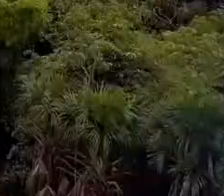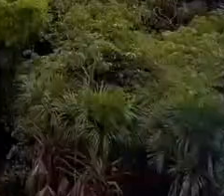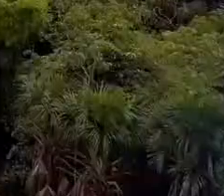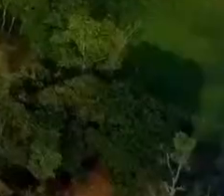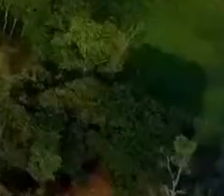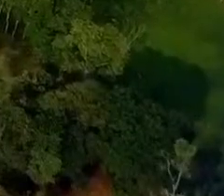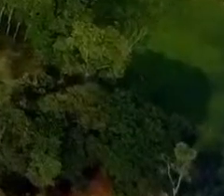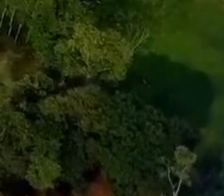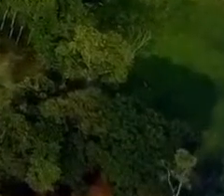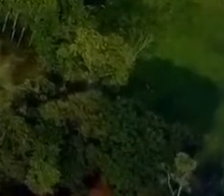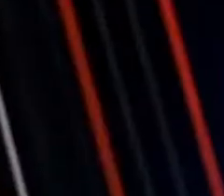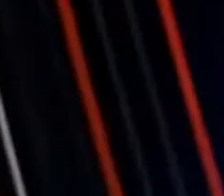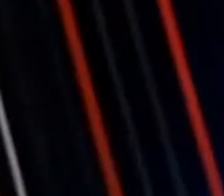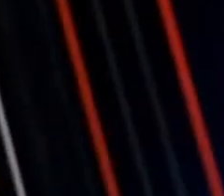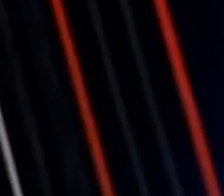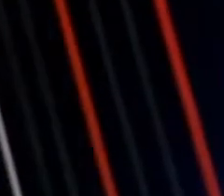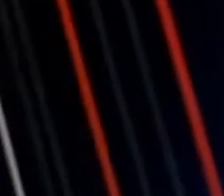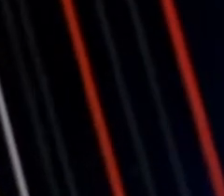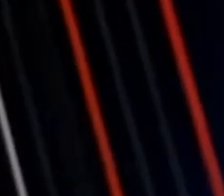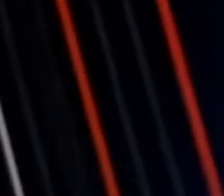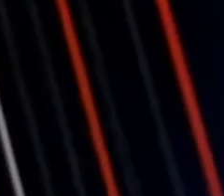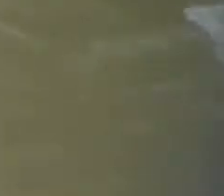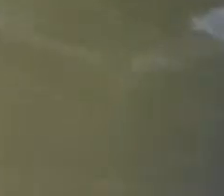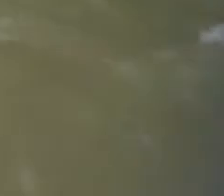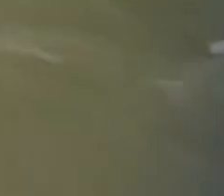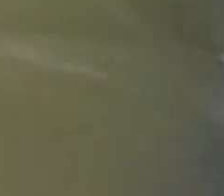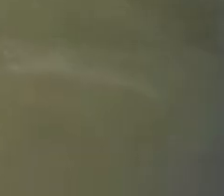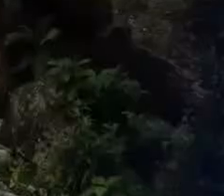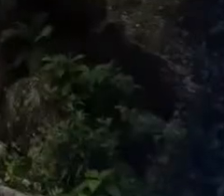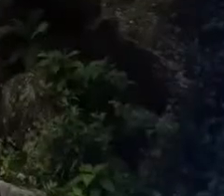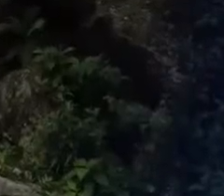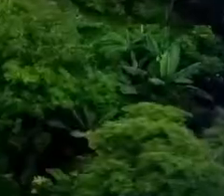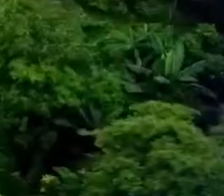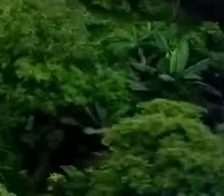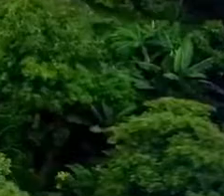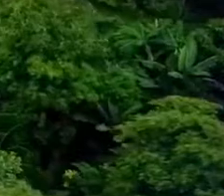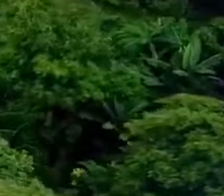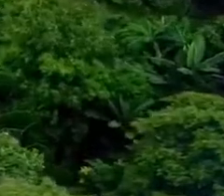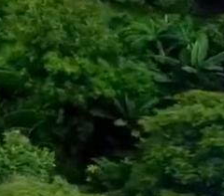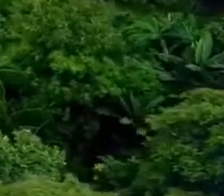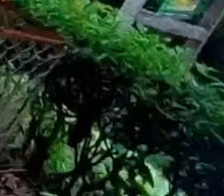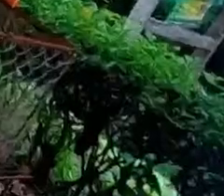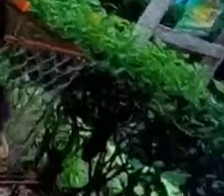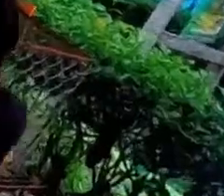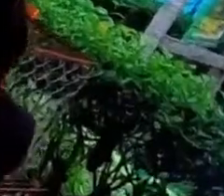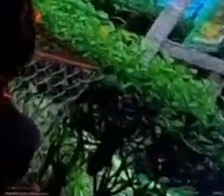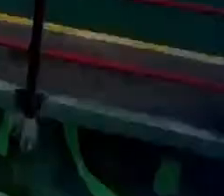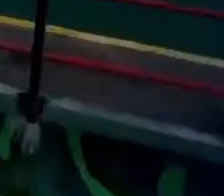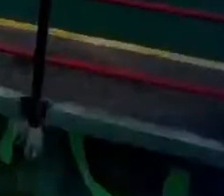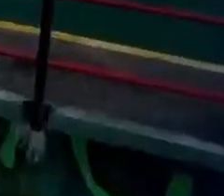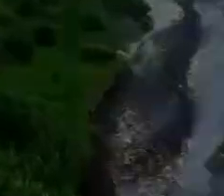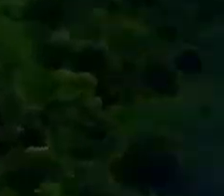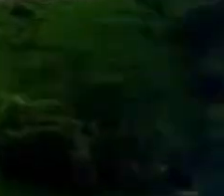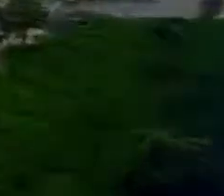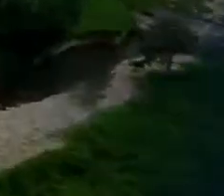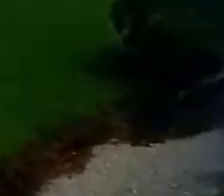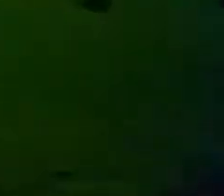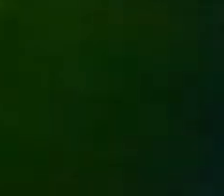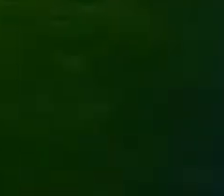llanero. Tierras fértiles, riqueza cultural, deporte extremo, gran biodiversidad y agroturismo.